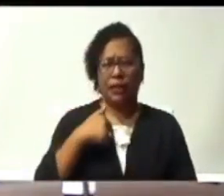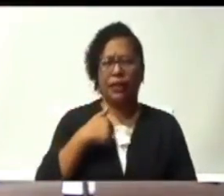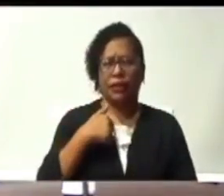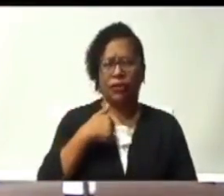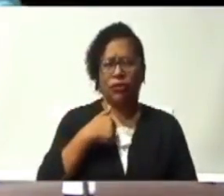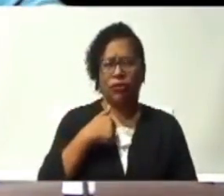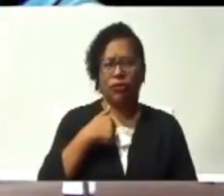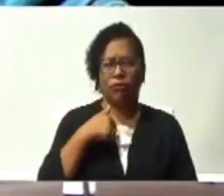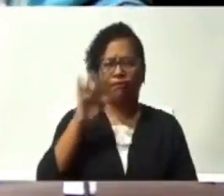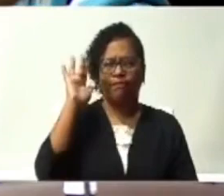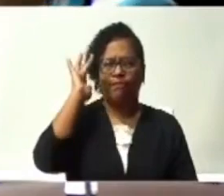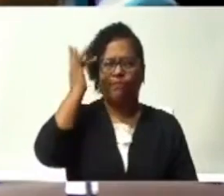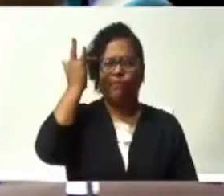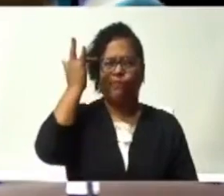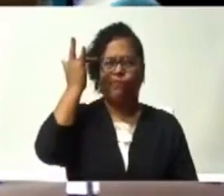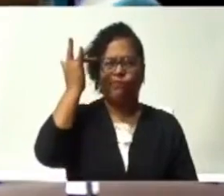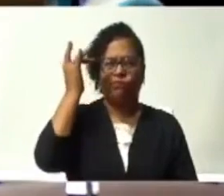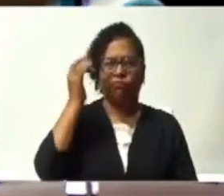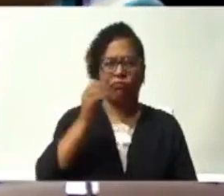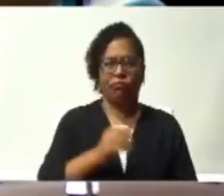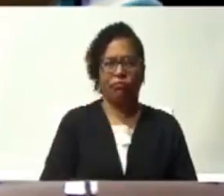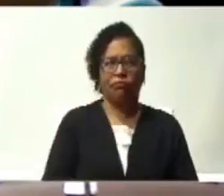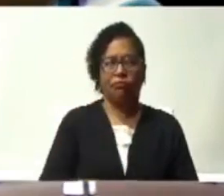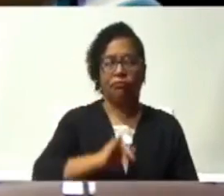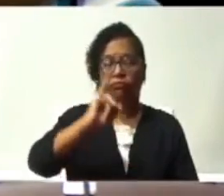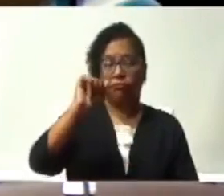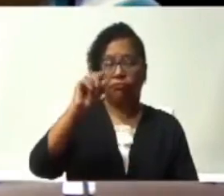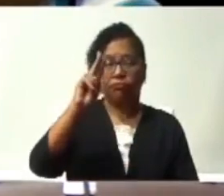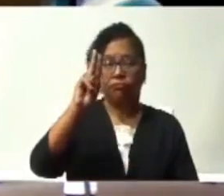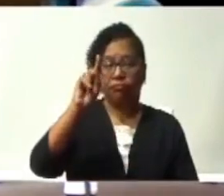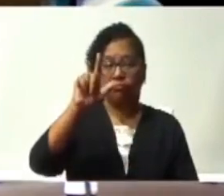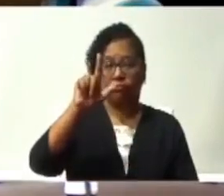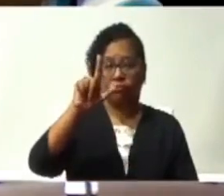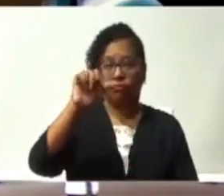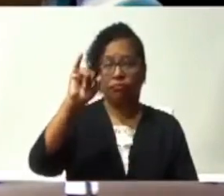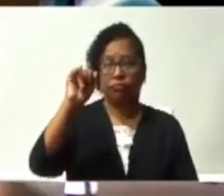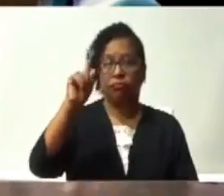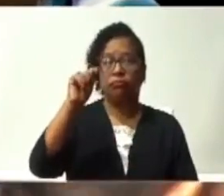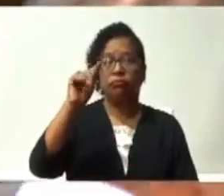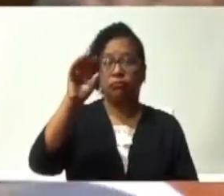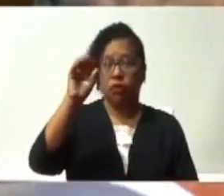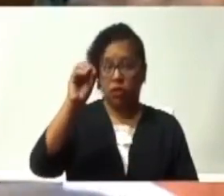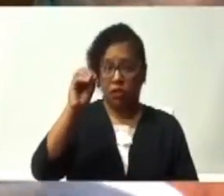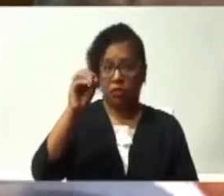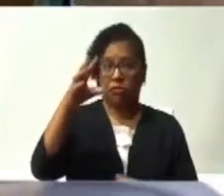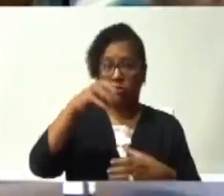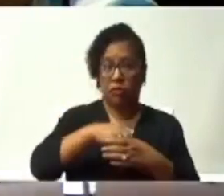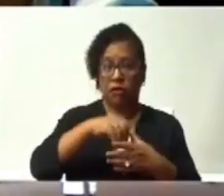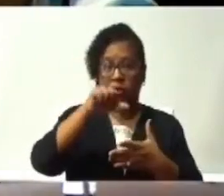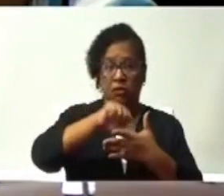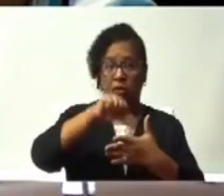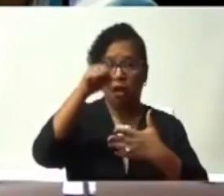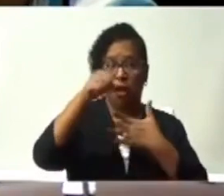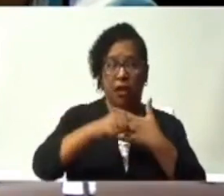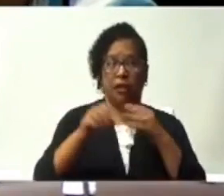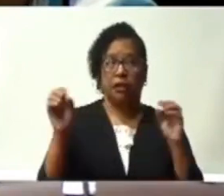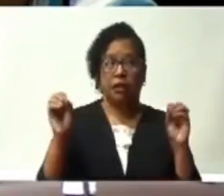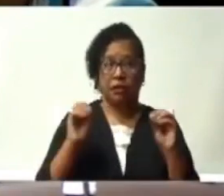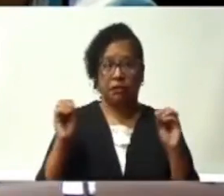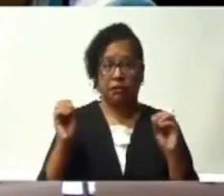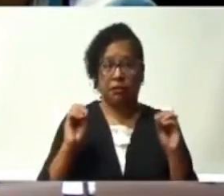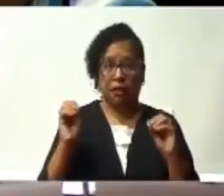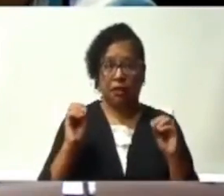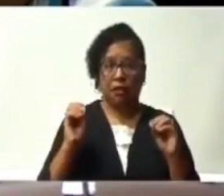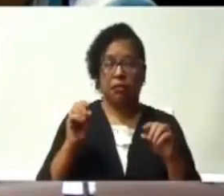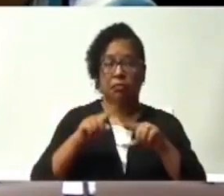el colega Julito Fulcar, que no estaba en la agenda, pero que tomó un turno para contestar a